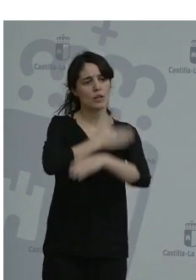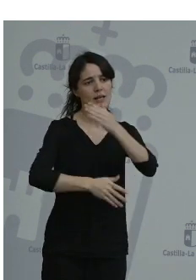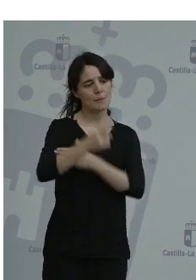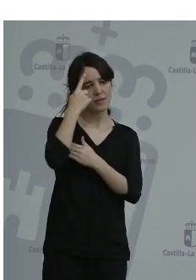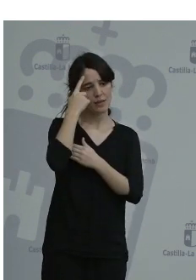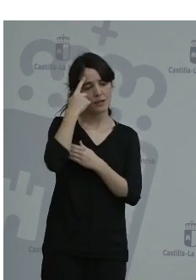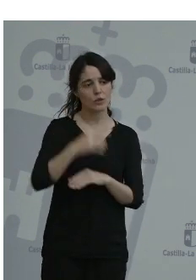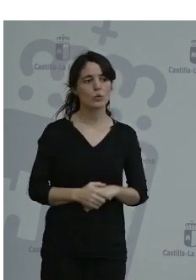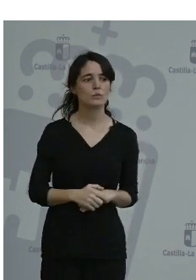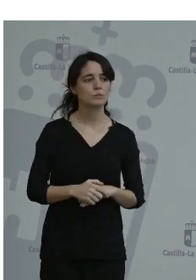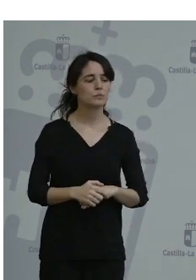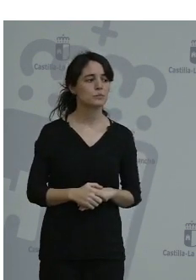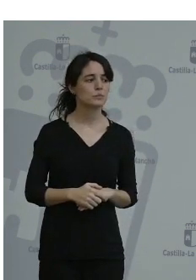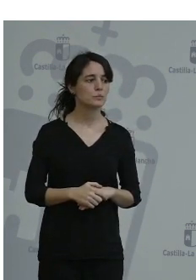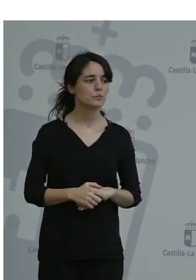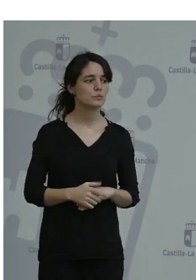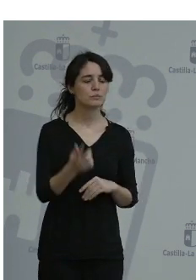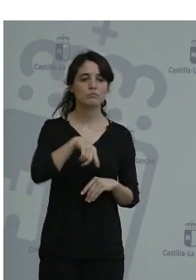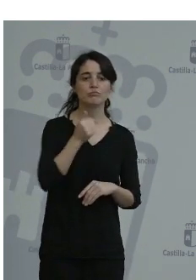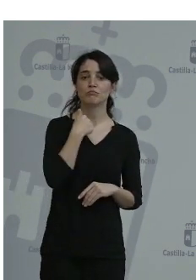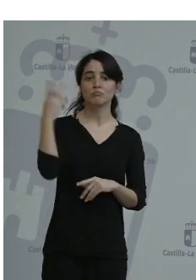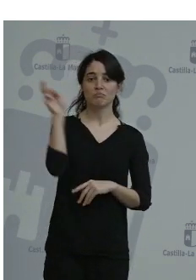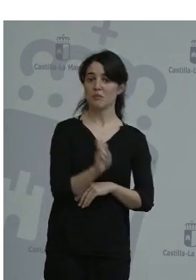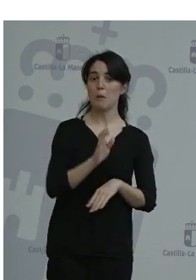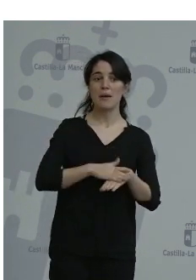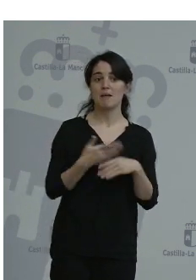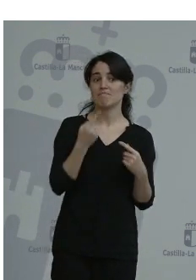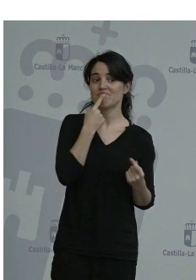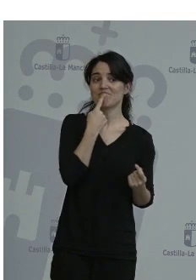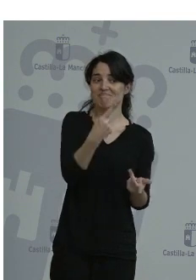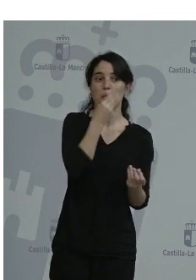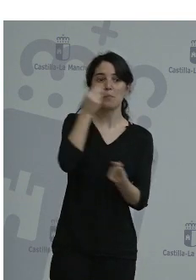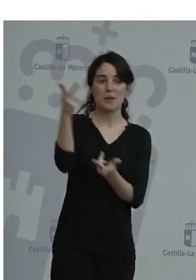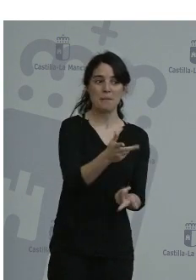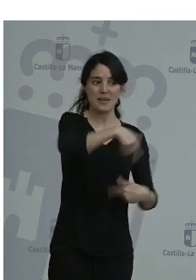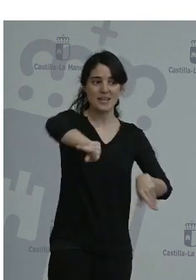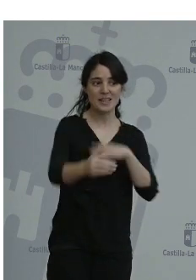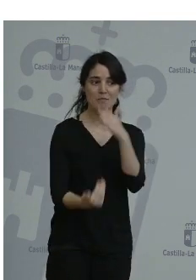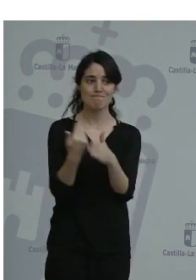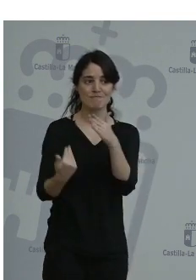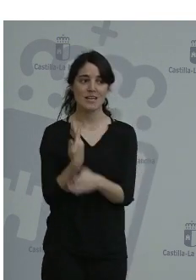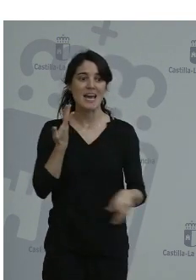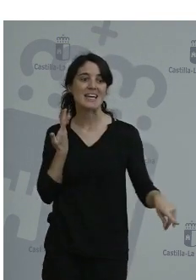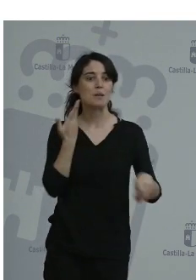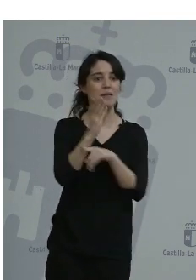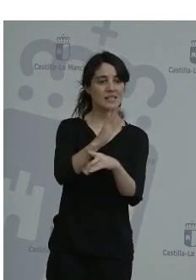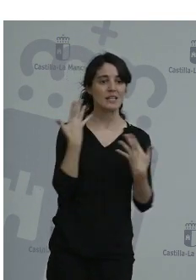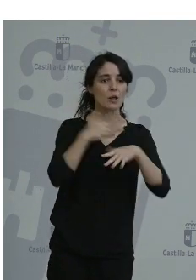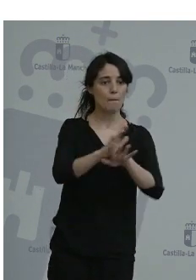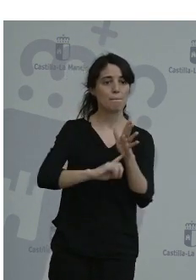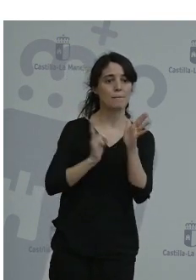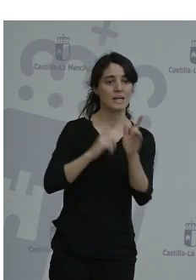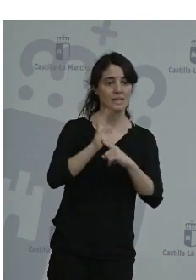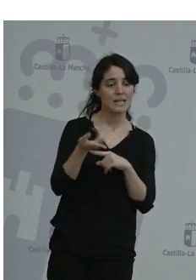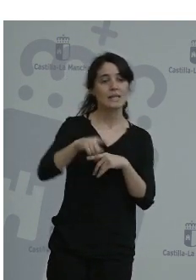Y un servidor de ustedes, que por lo que dicen, que estoy aquí para darles la bienvenida a este seminario en representación de Plena Inclusión Castilla-La Mancha y